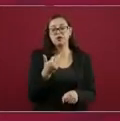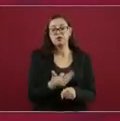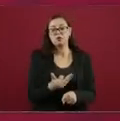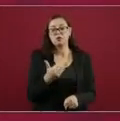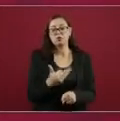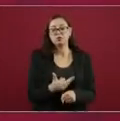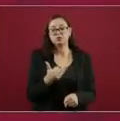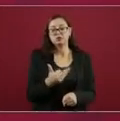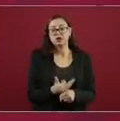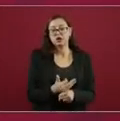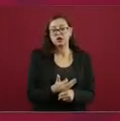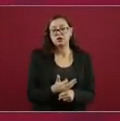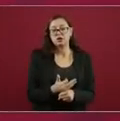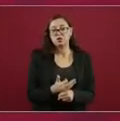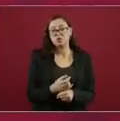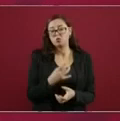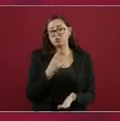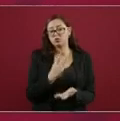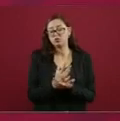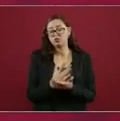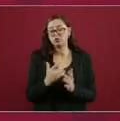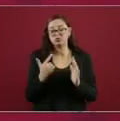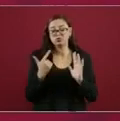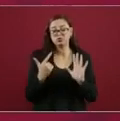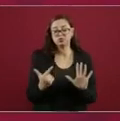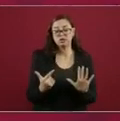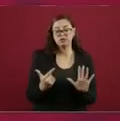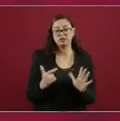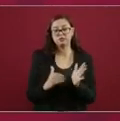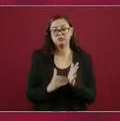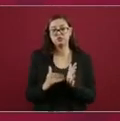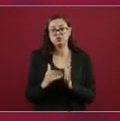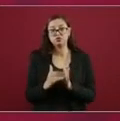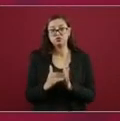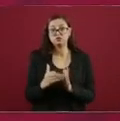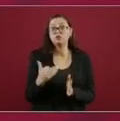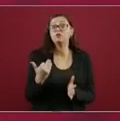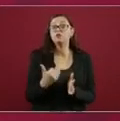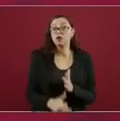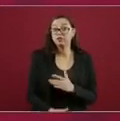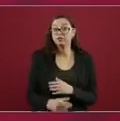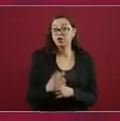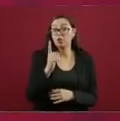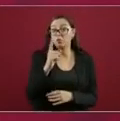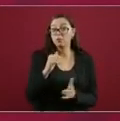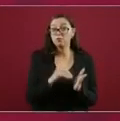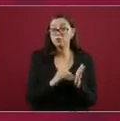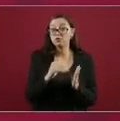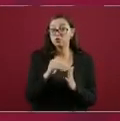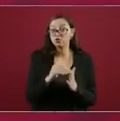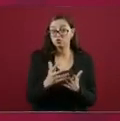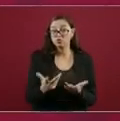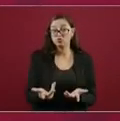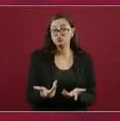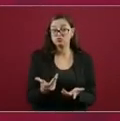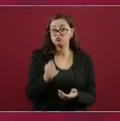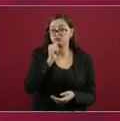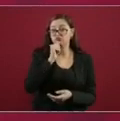atendiendo cerca de 7 millones es decir falta un millón de adultos